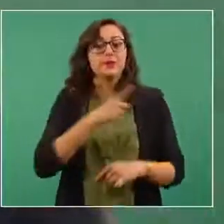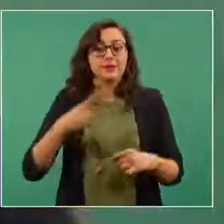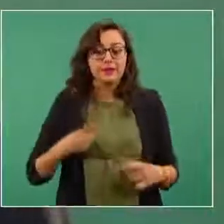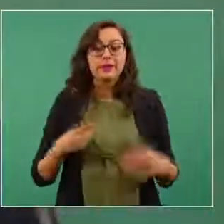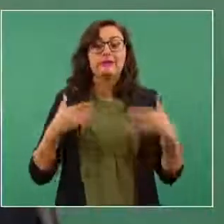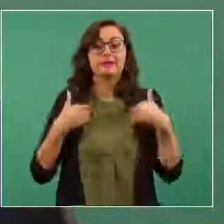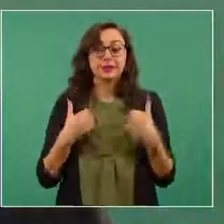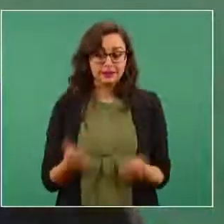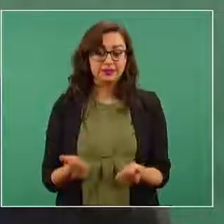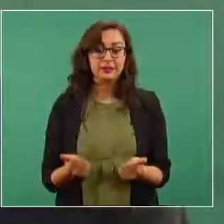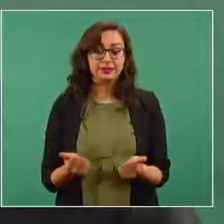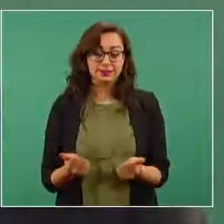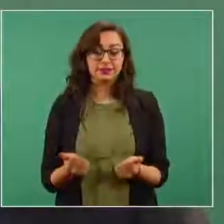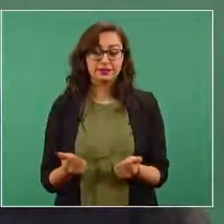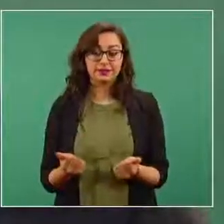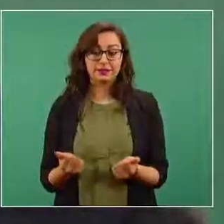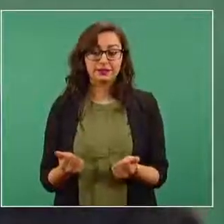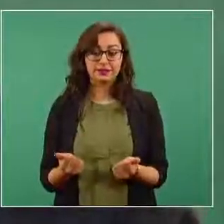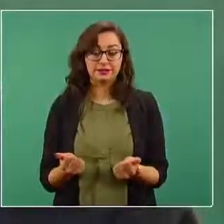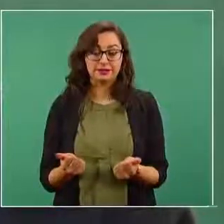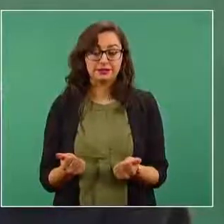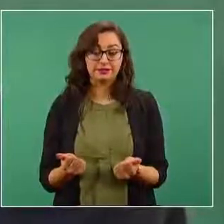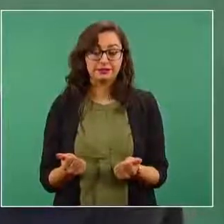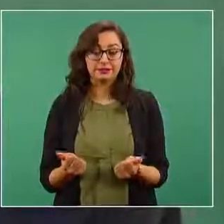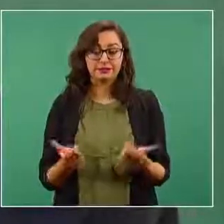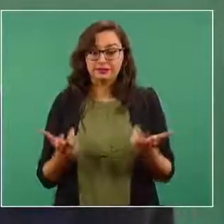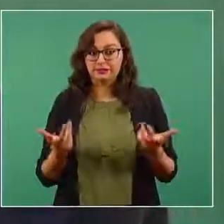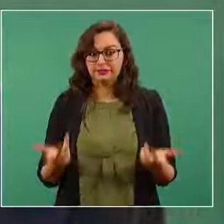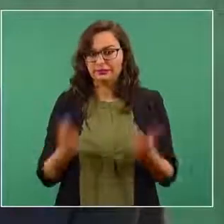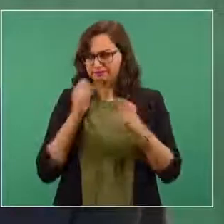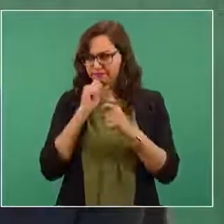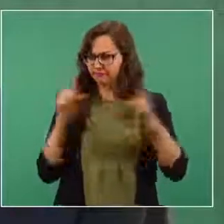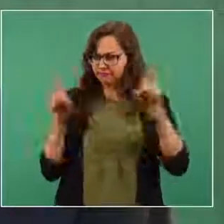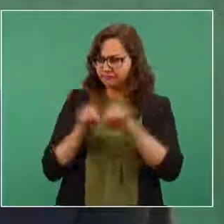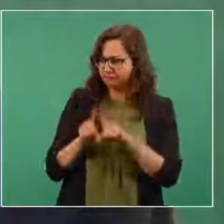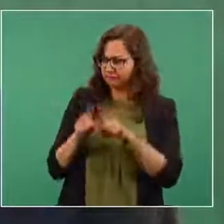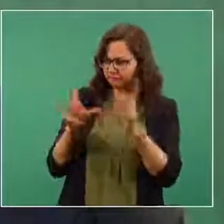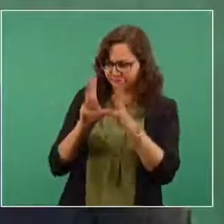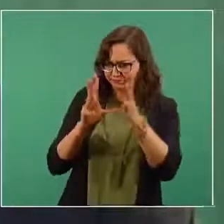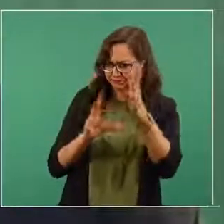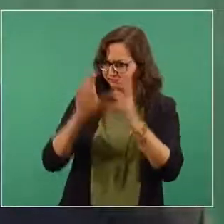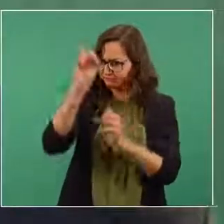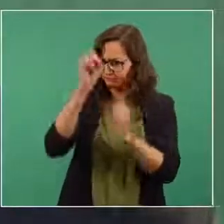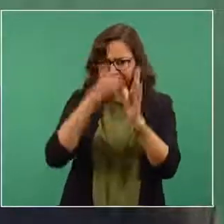debe de conocerse lo que establece nuestra Constitución.